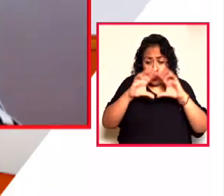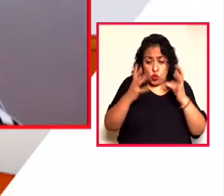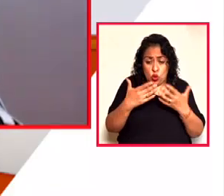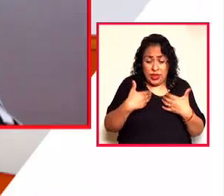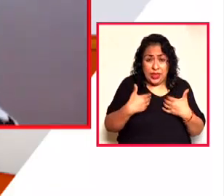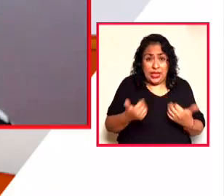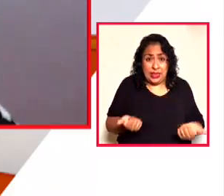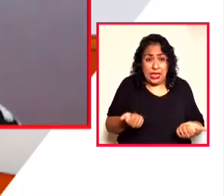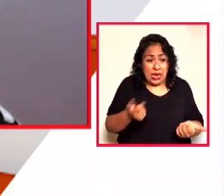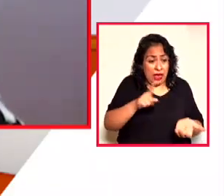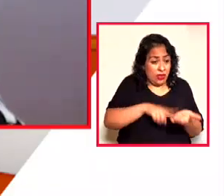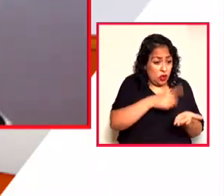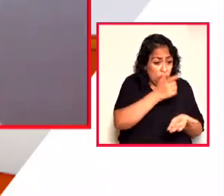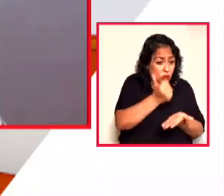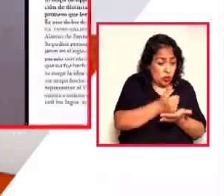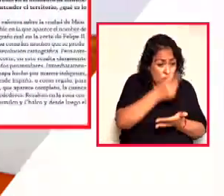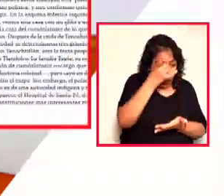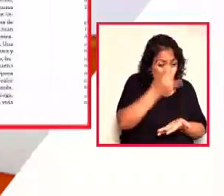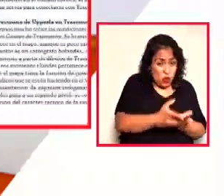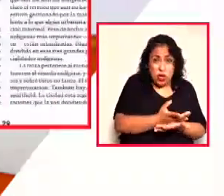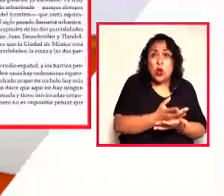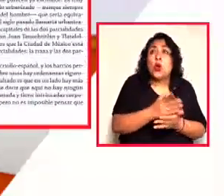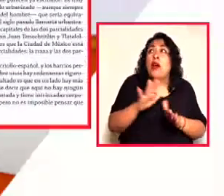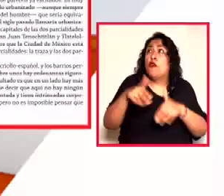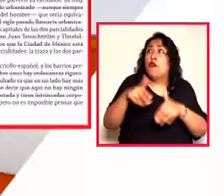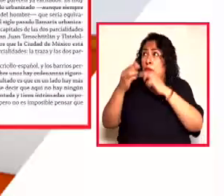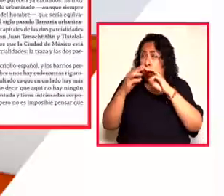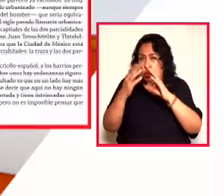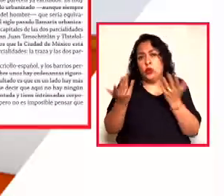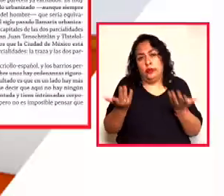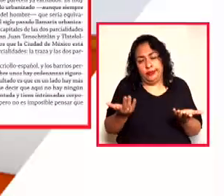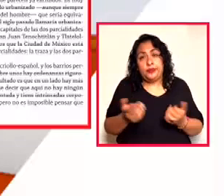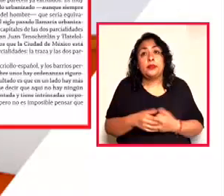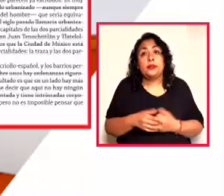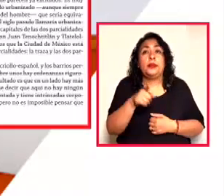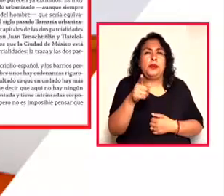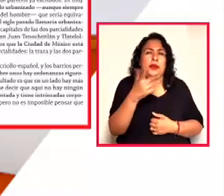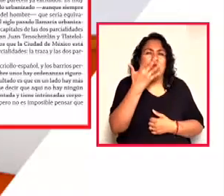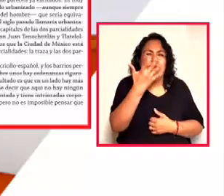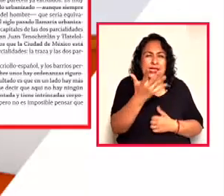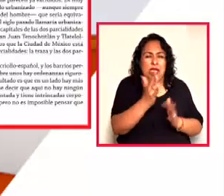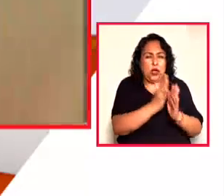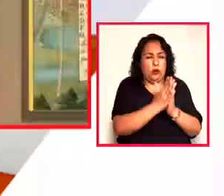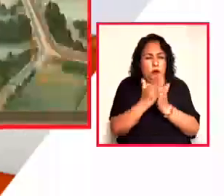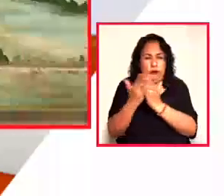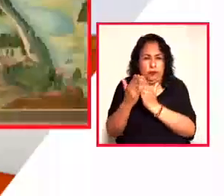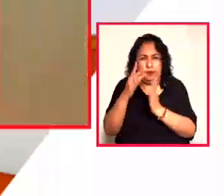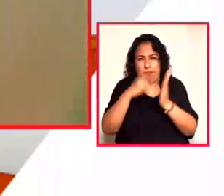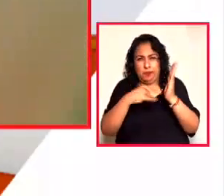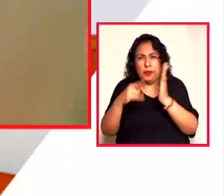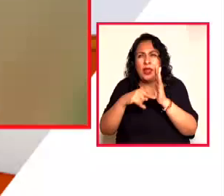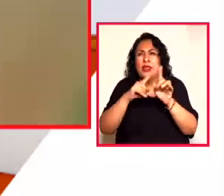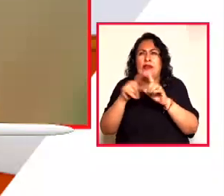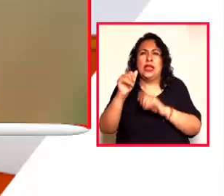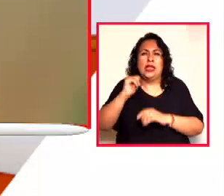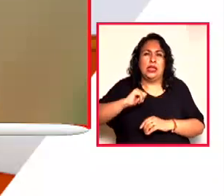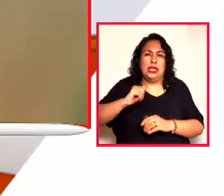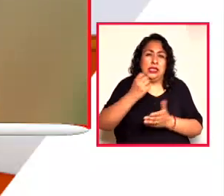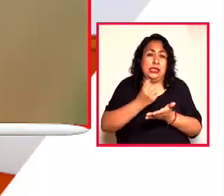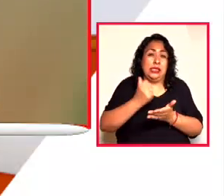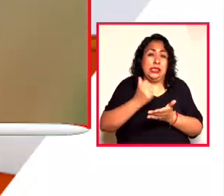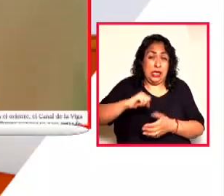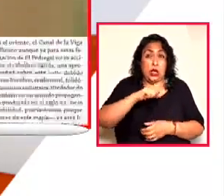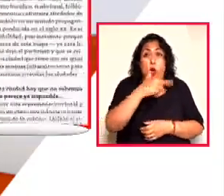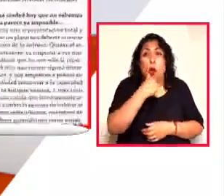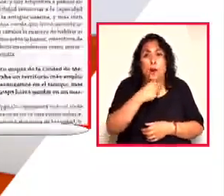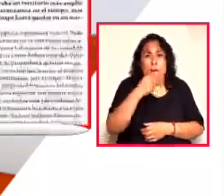ciudad, sino entender el mundo y, por tanto, la ciudad, ¿no? A través de 5 documentos cartográficos de distintos siglos, el antropólogo José